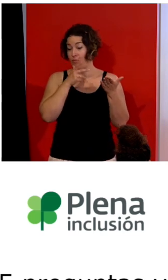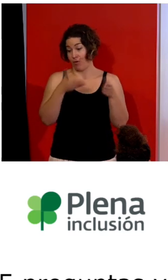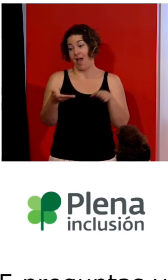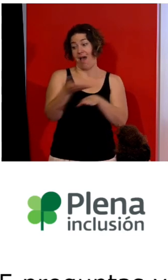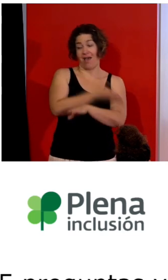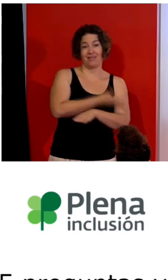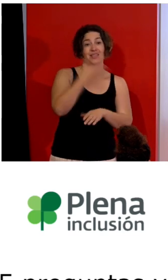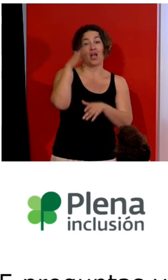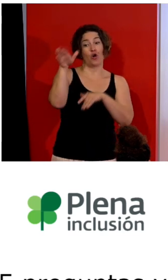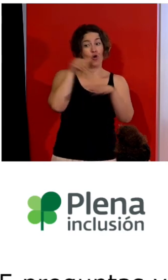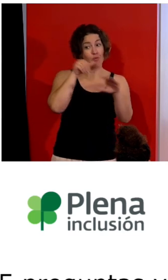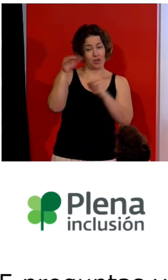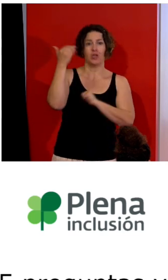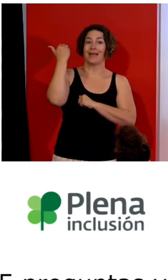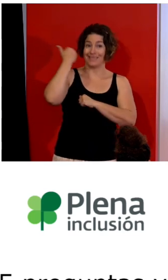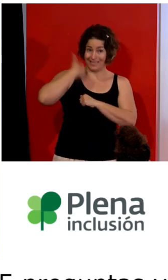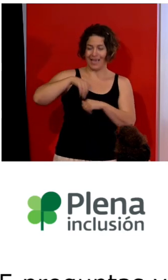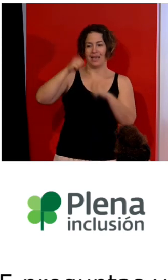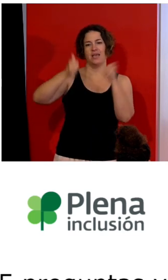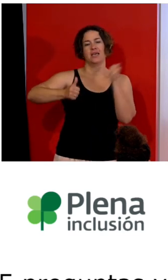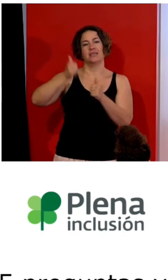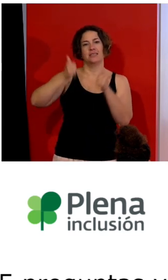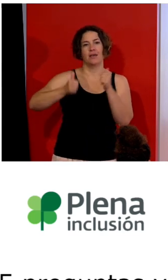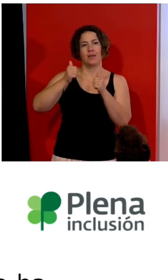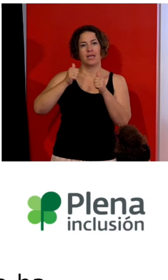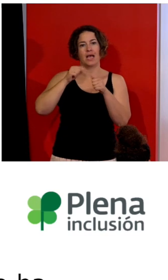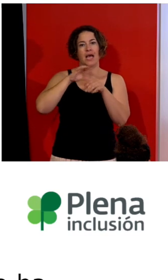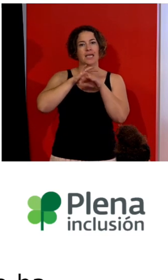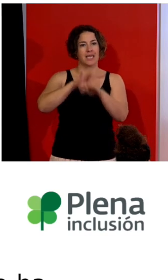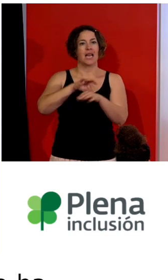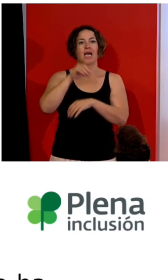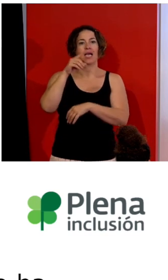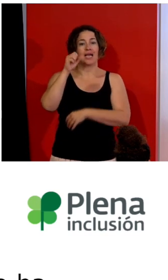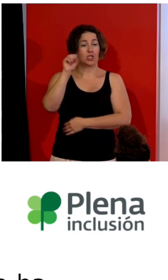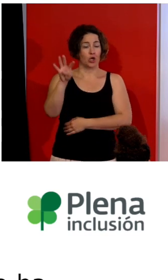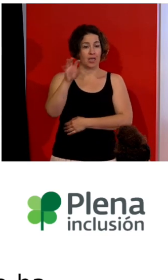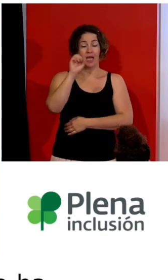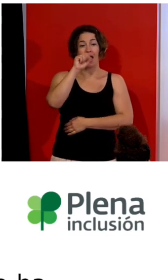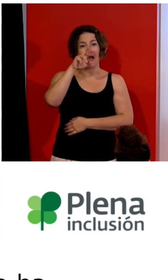hecho la convocatoria ya va, el examen va en Arial 14 y ya se intenta que